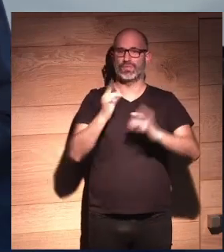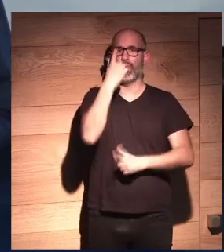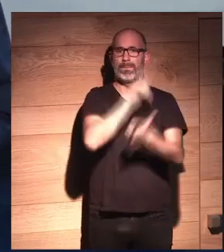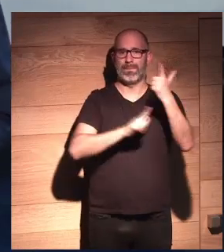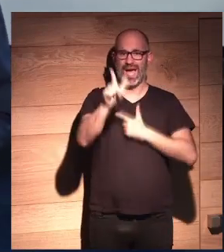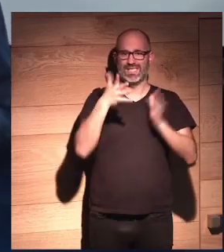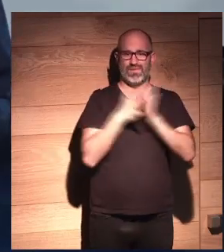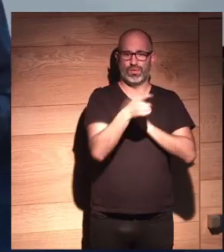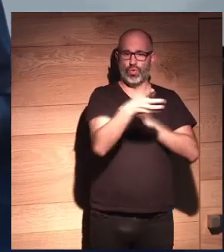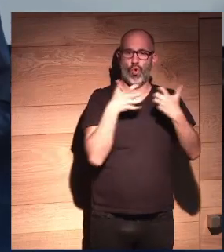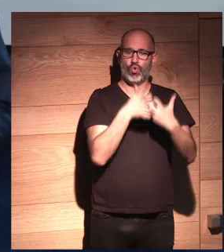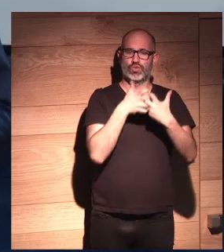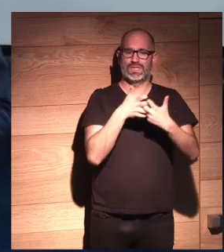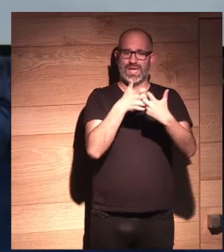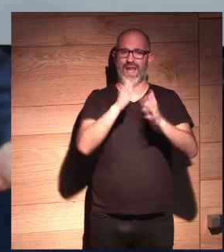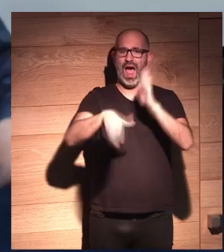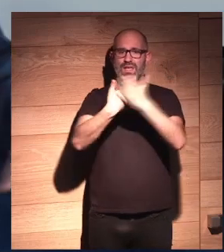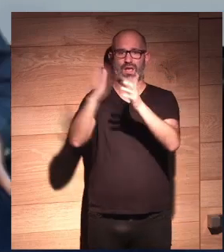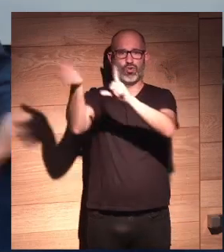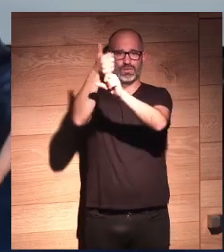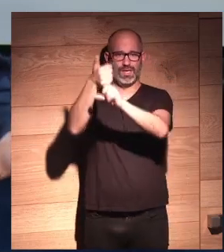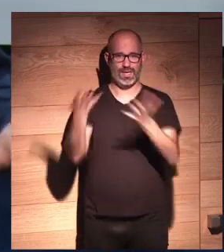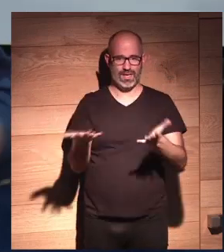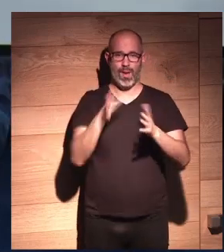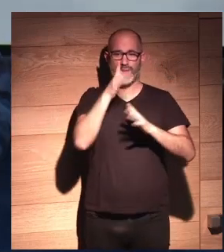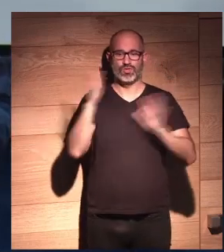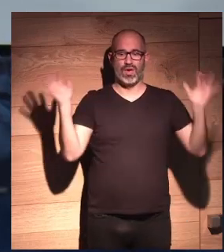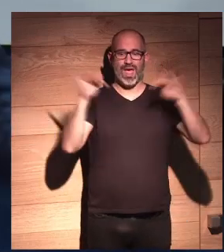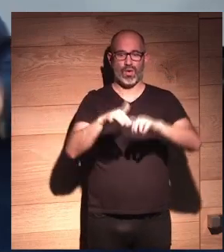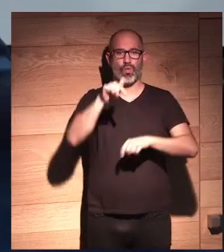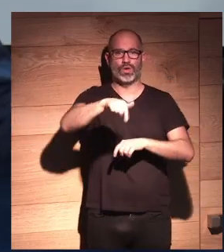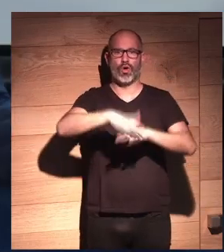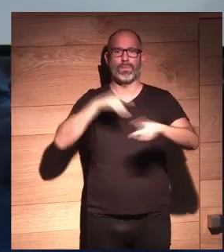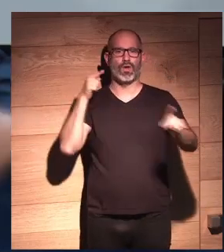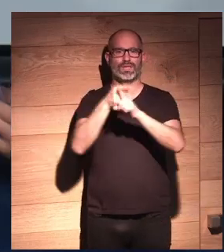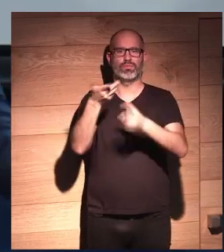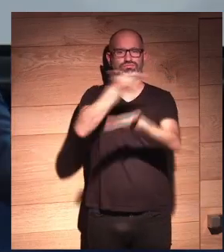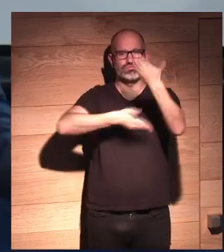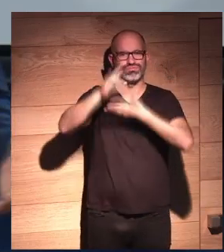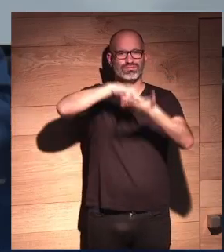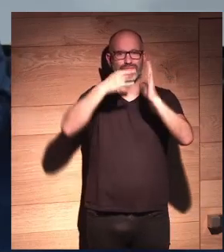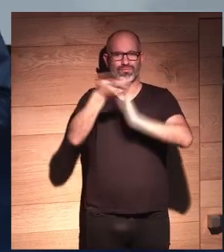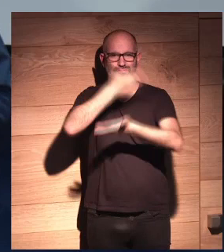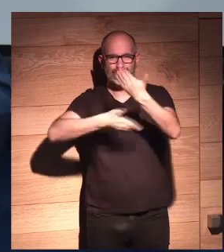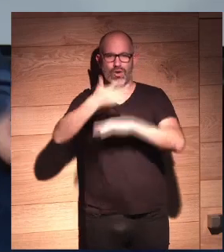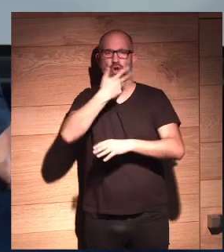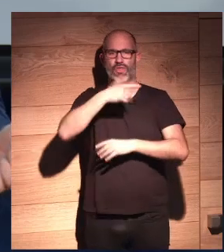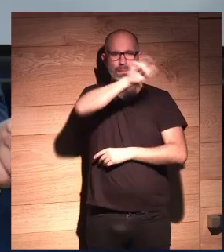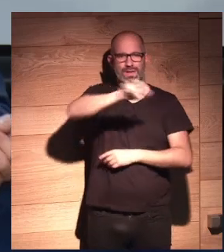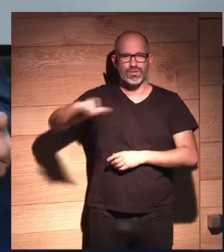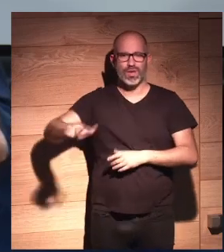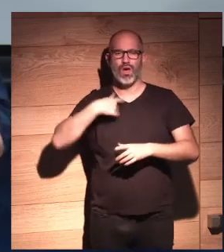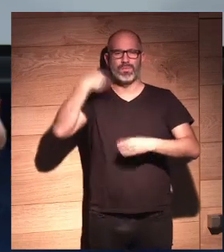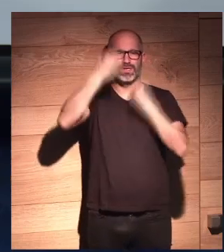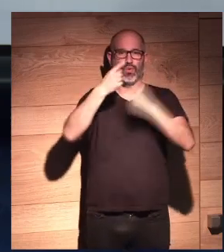que luchar por lo que queréis hacer y hacerlo. Y estos encuentros son para eso, para mostrar proyectos, conocer gente. Y una cosa muy importante